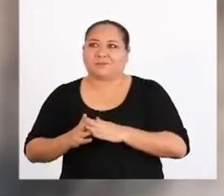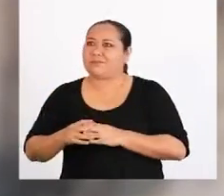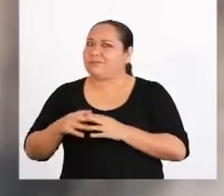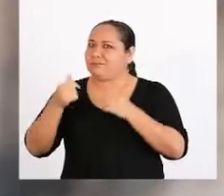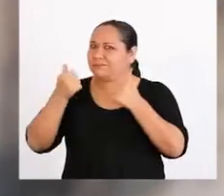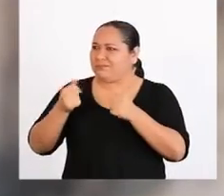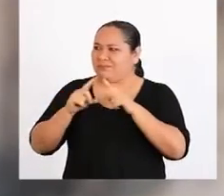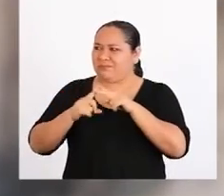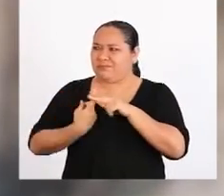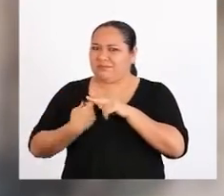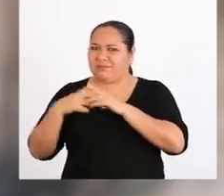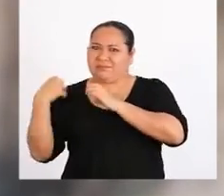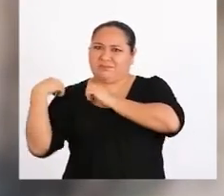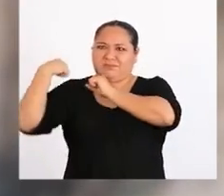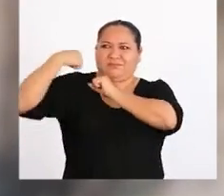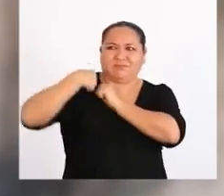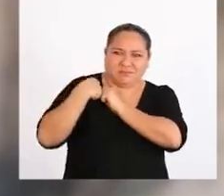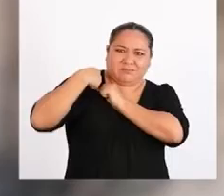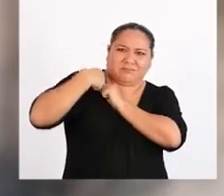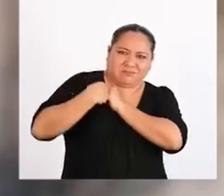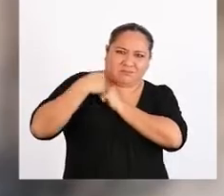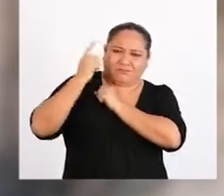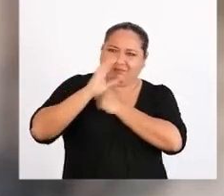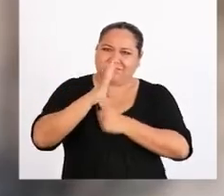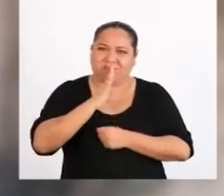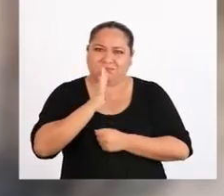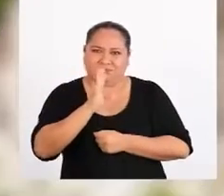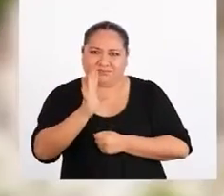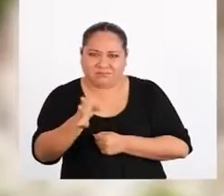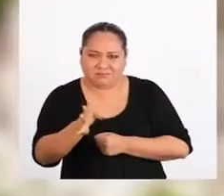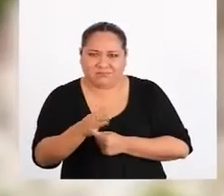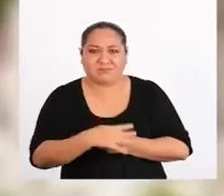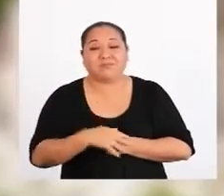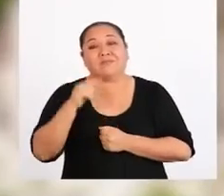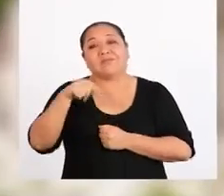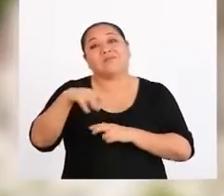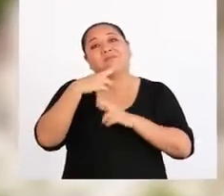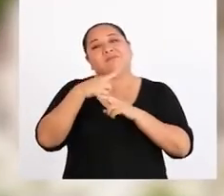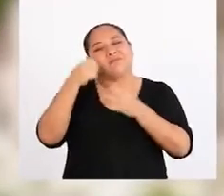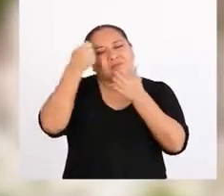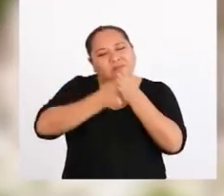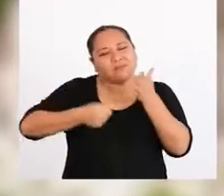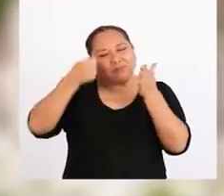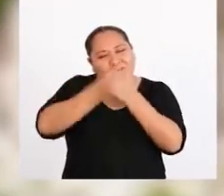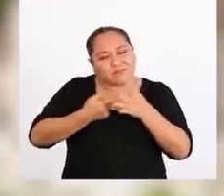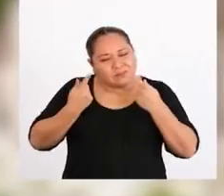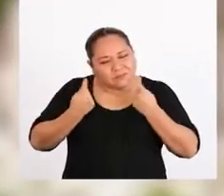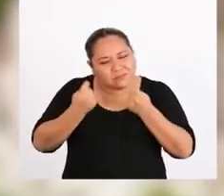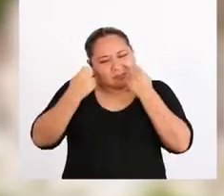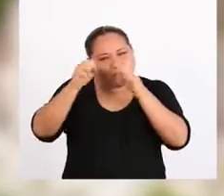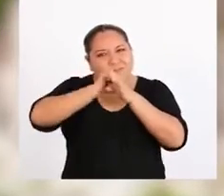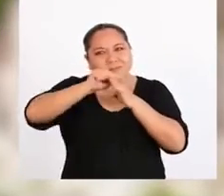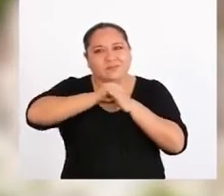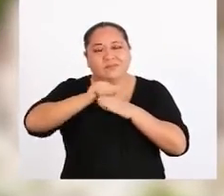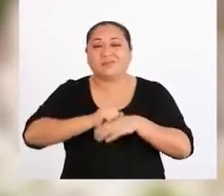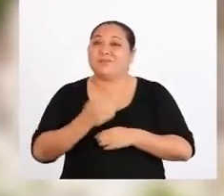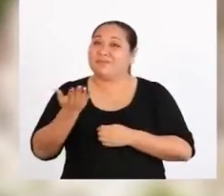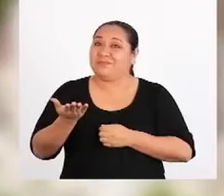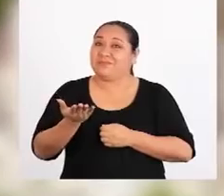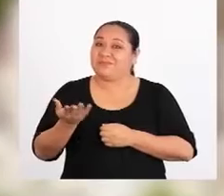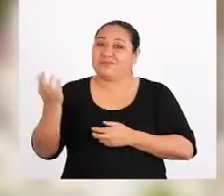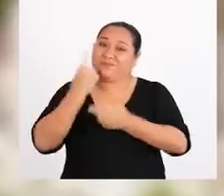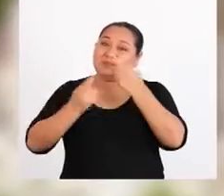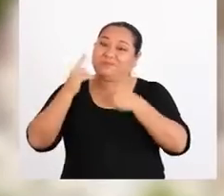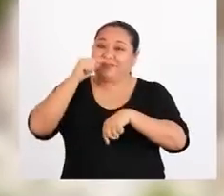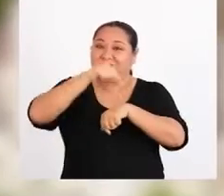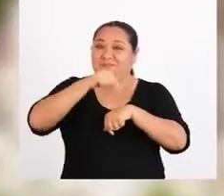Nada mal para haber empezado cargando sacos y sin poder hablar con fluidez. El resultado de su esfuerzo y práctica. Vamos de